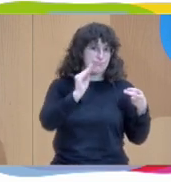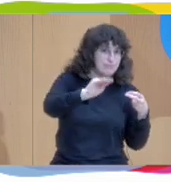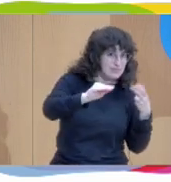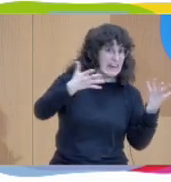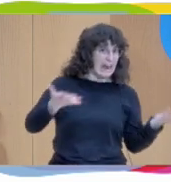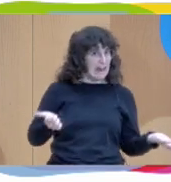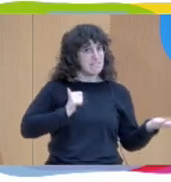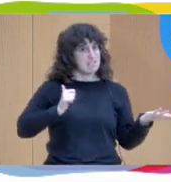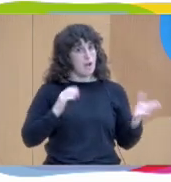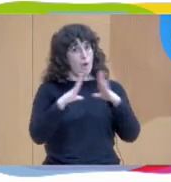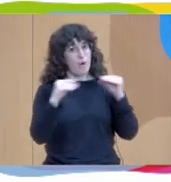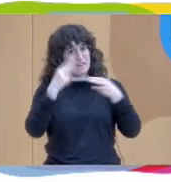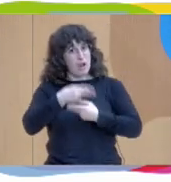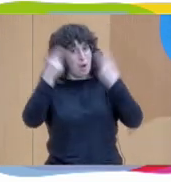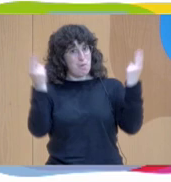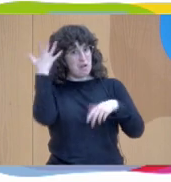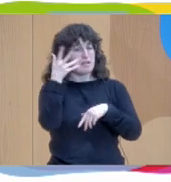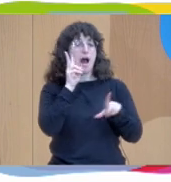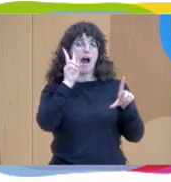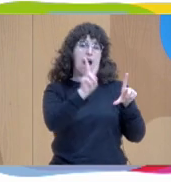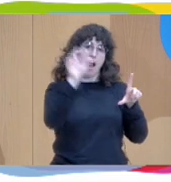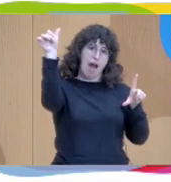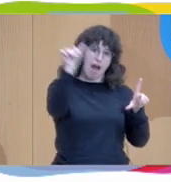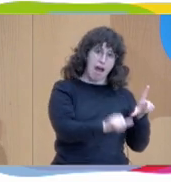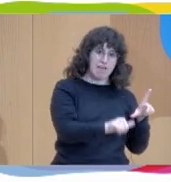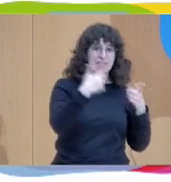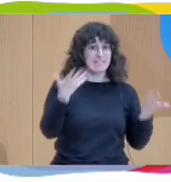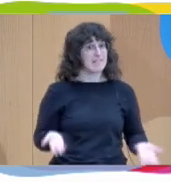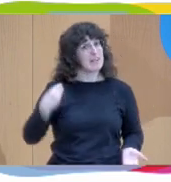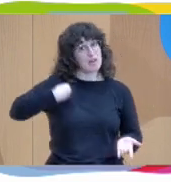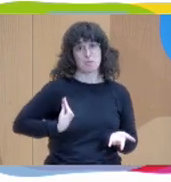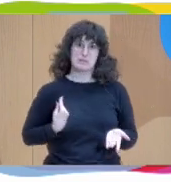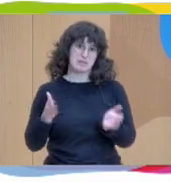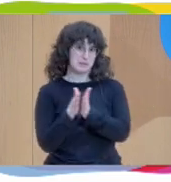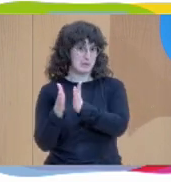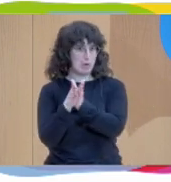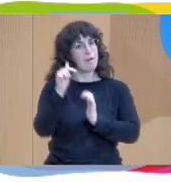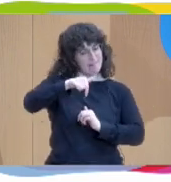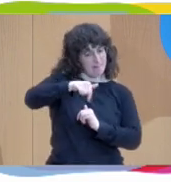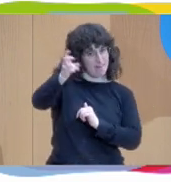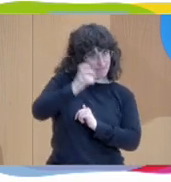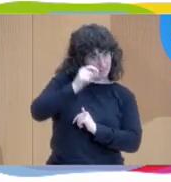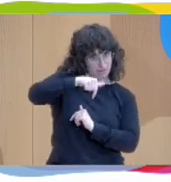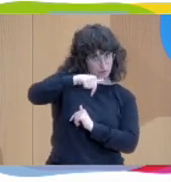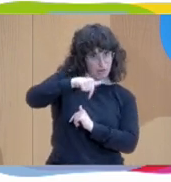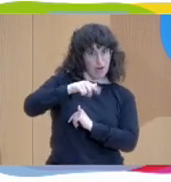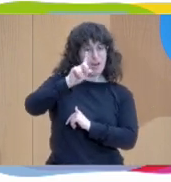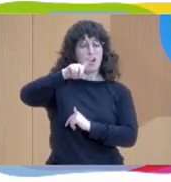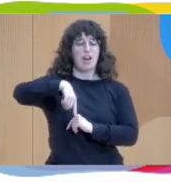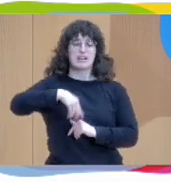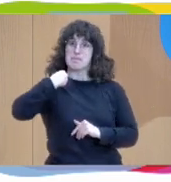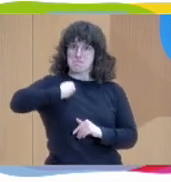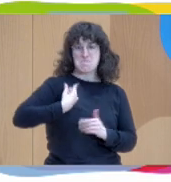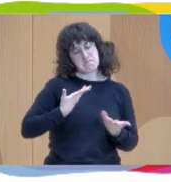en la universidad pública de navarra estos mismos compañeros que están también hoy aquí como decía se animaron a